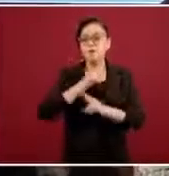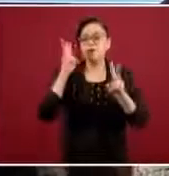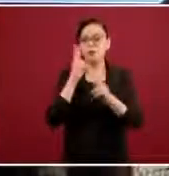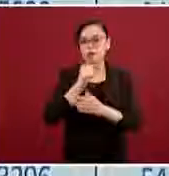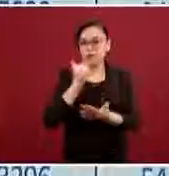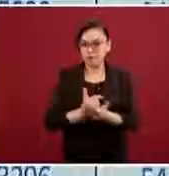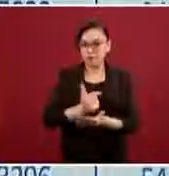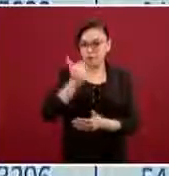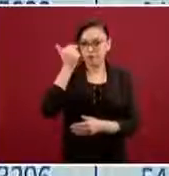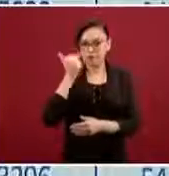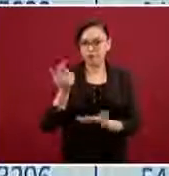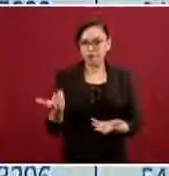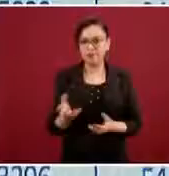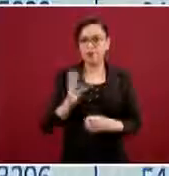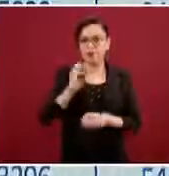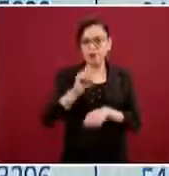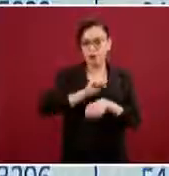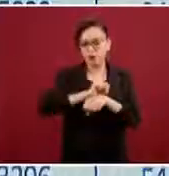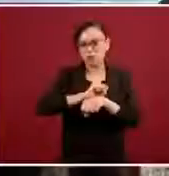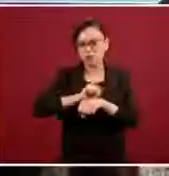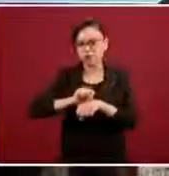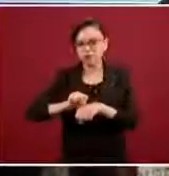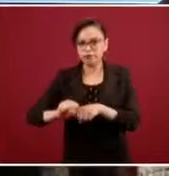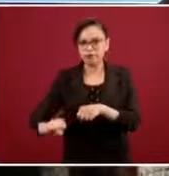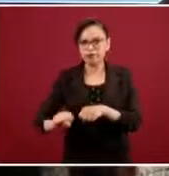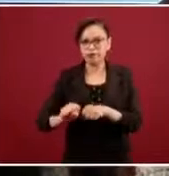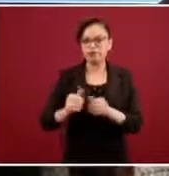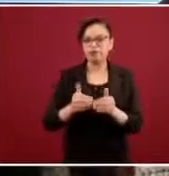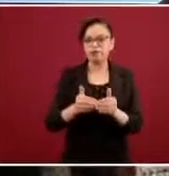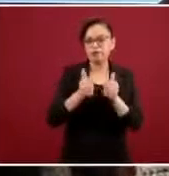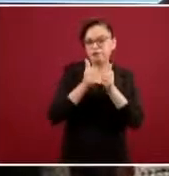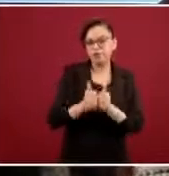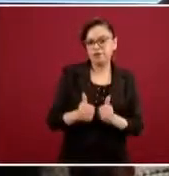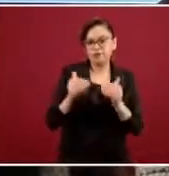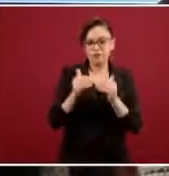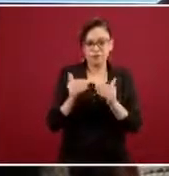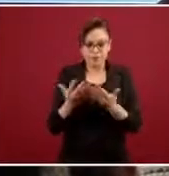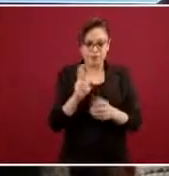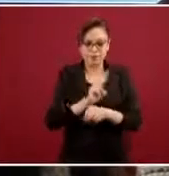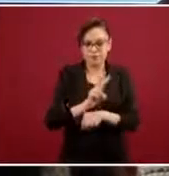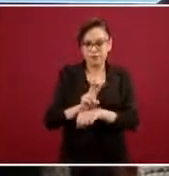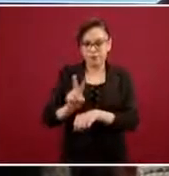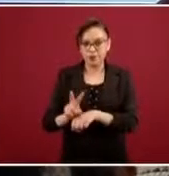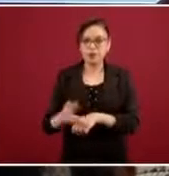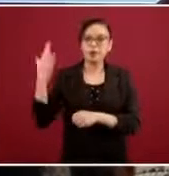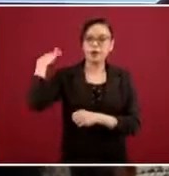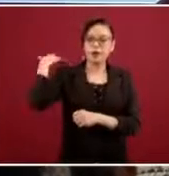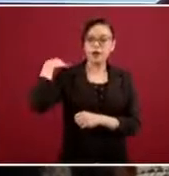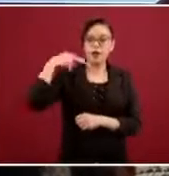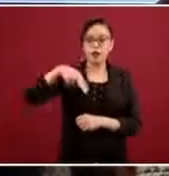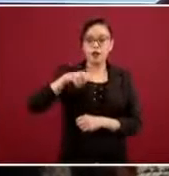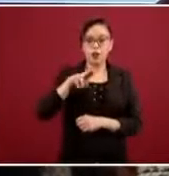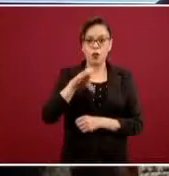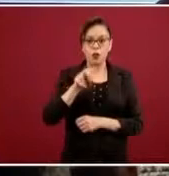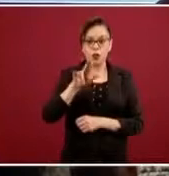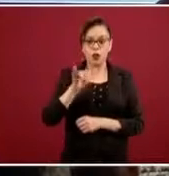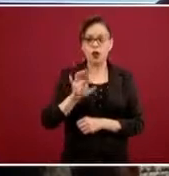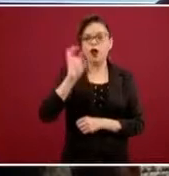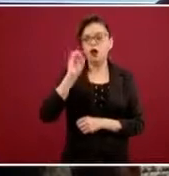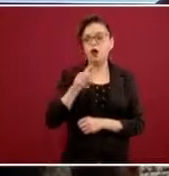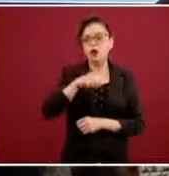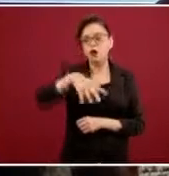casos leves, casos ambulatorios, y también neumonías y el síndrome de